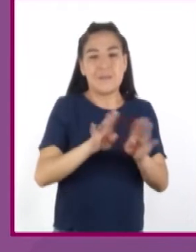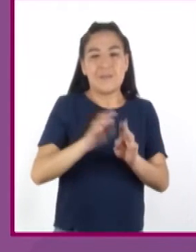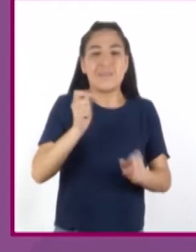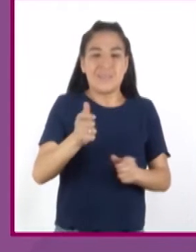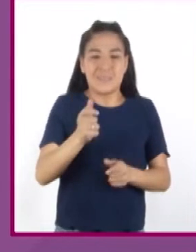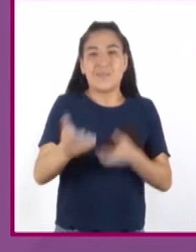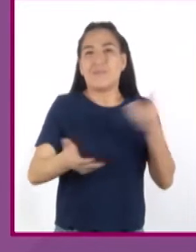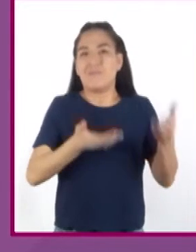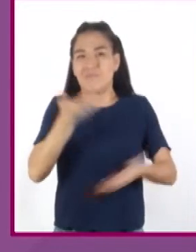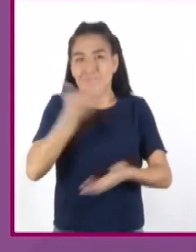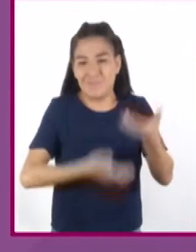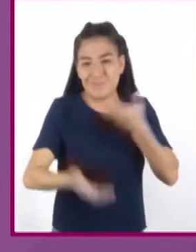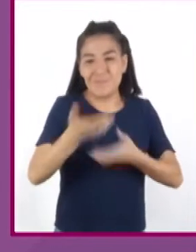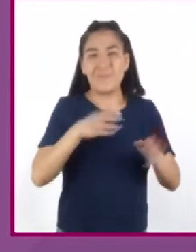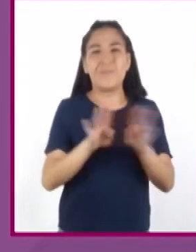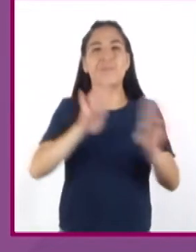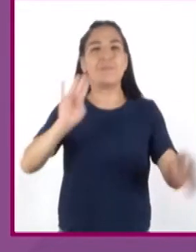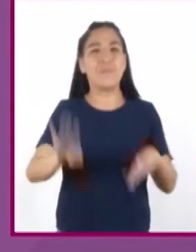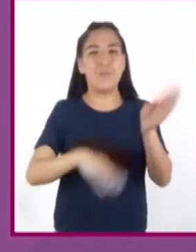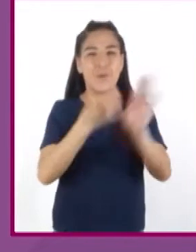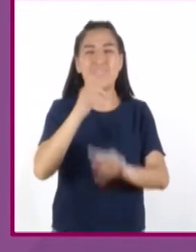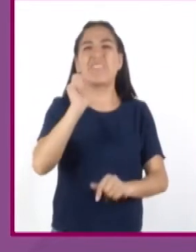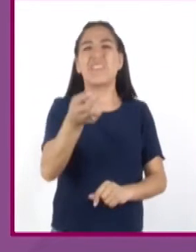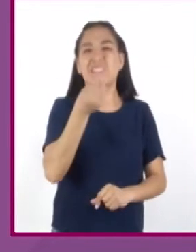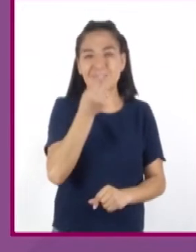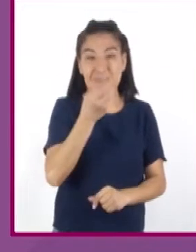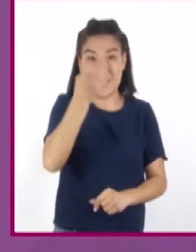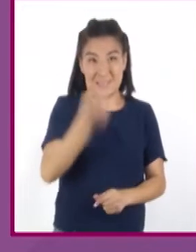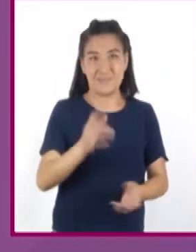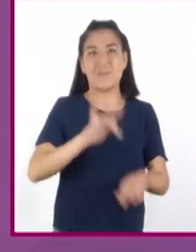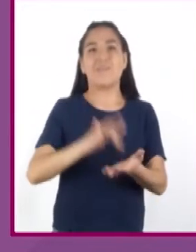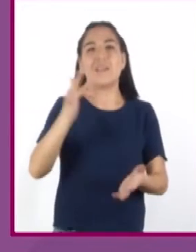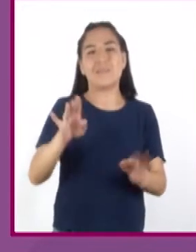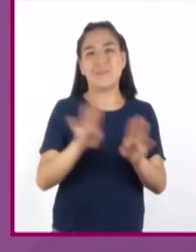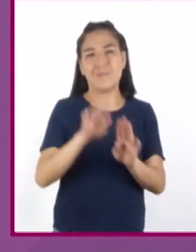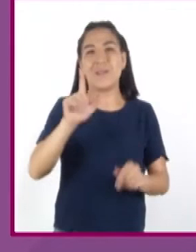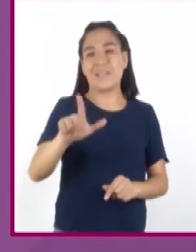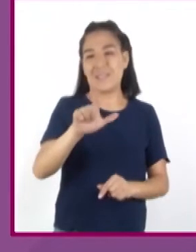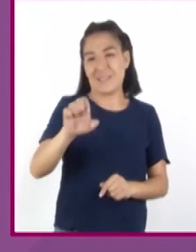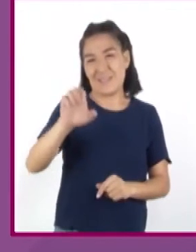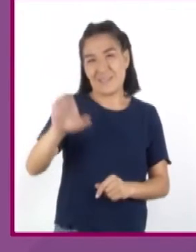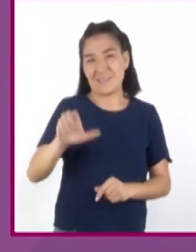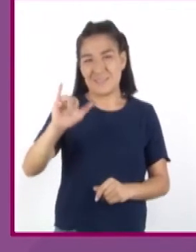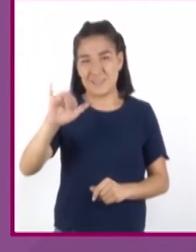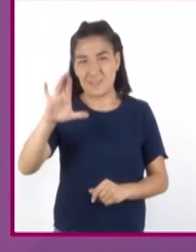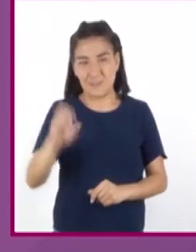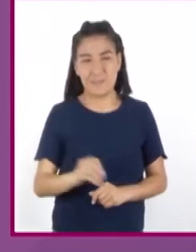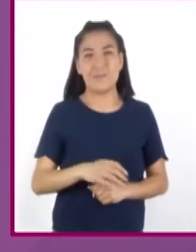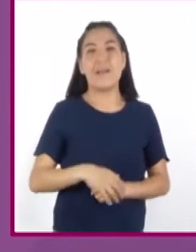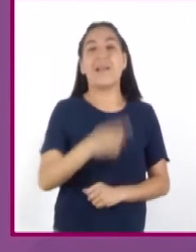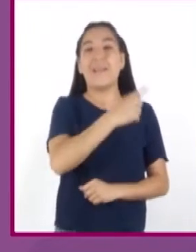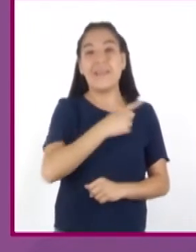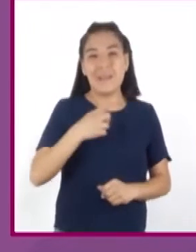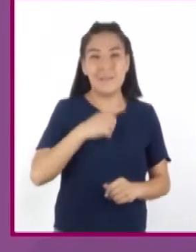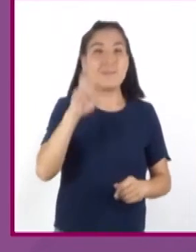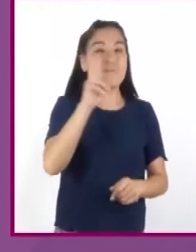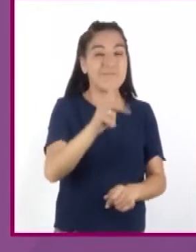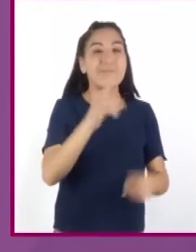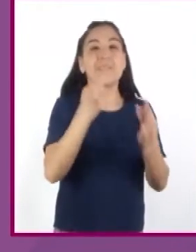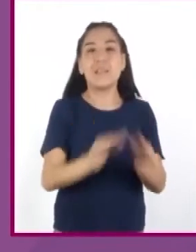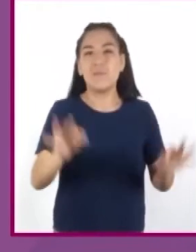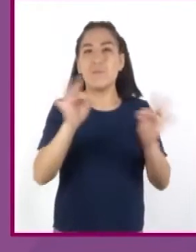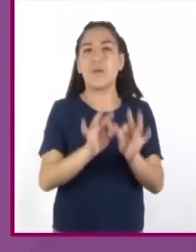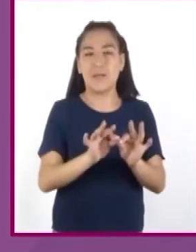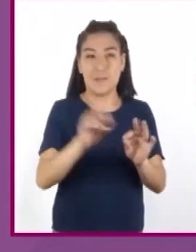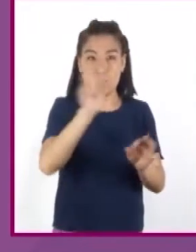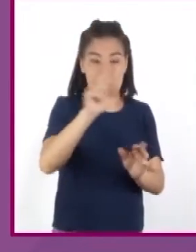su cosmovisión del mundo, incluso lo que comían, todo esto a través del léxico. Debemos tener en cuenta que, al